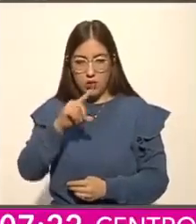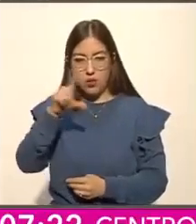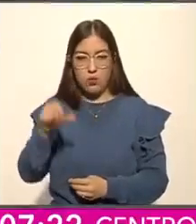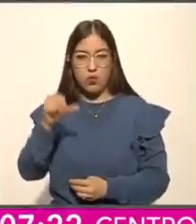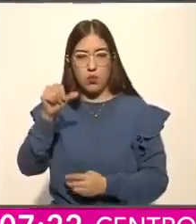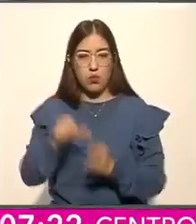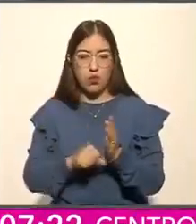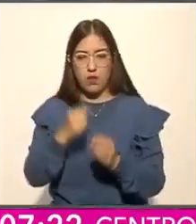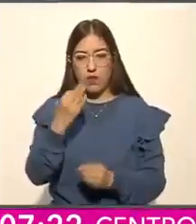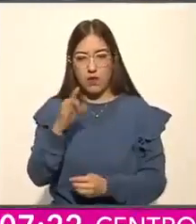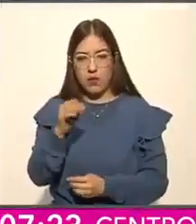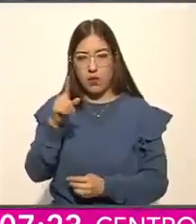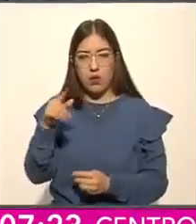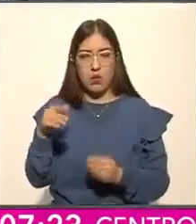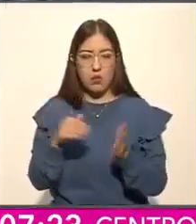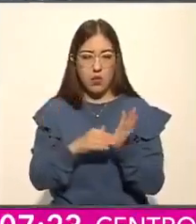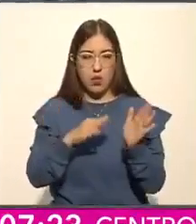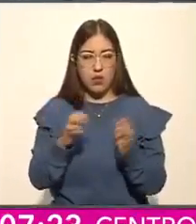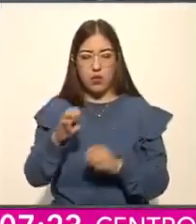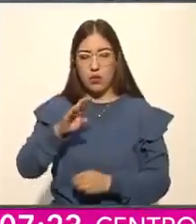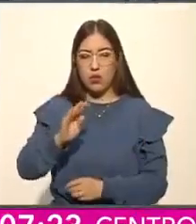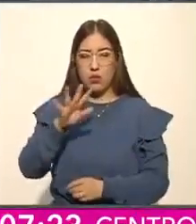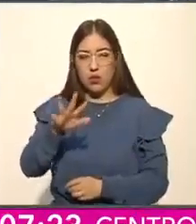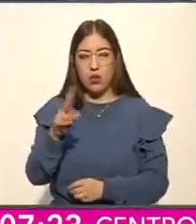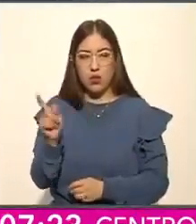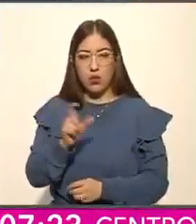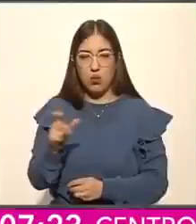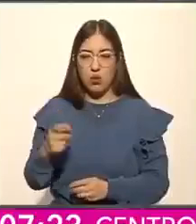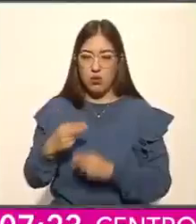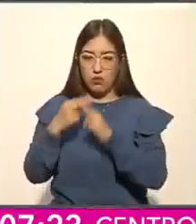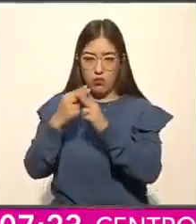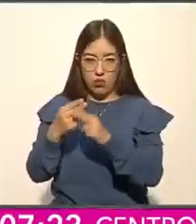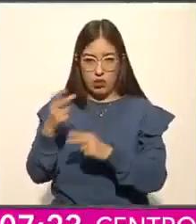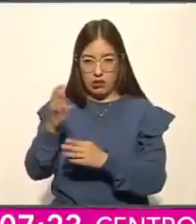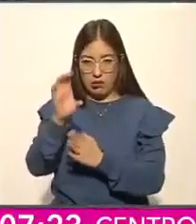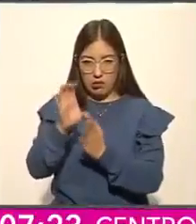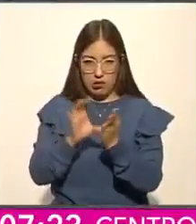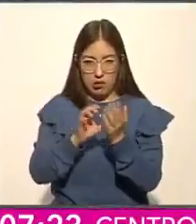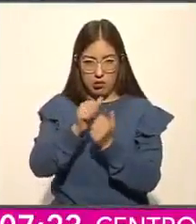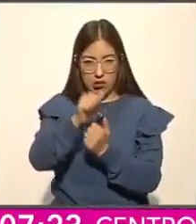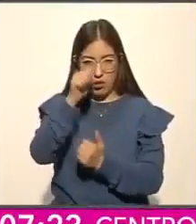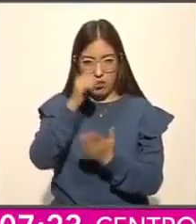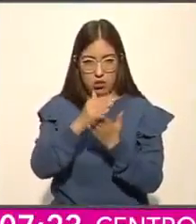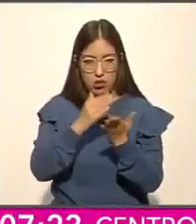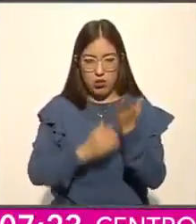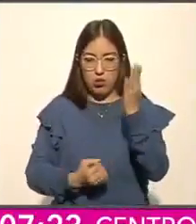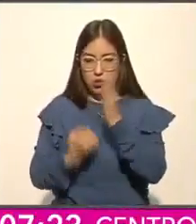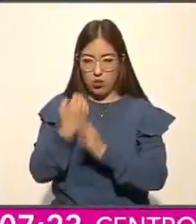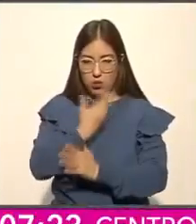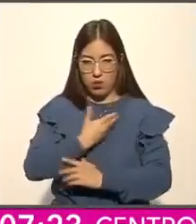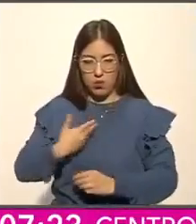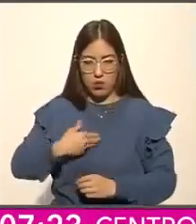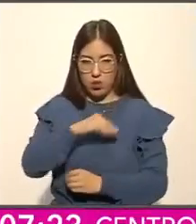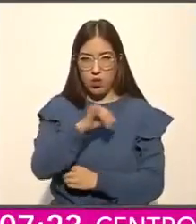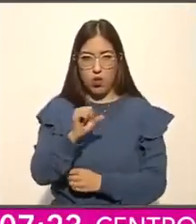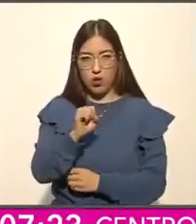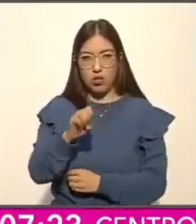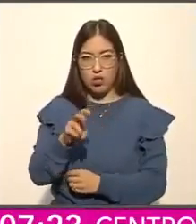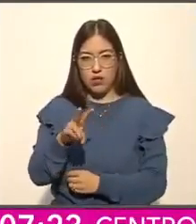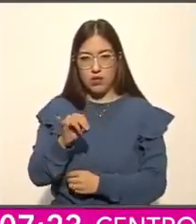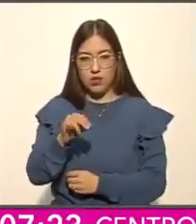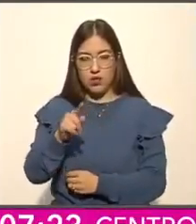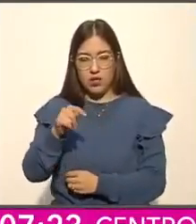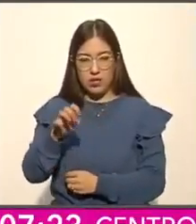de 1995, en el aniversario de la Constitución, el nuevo presidente de la Corte, José Vicente